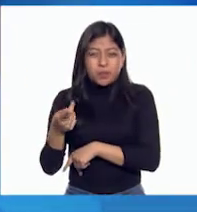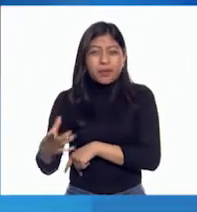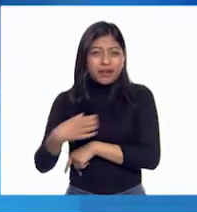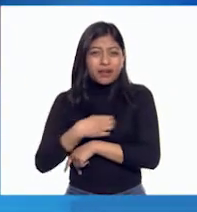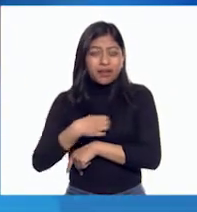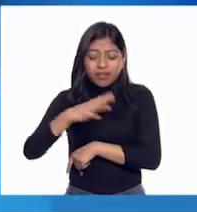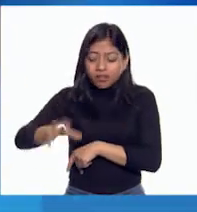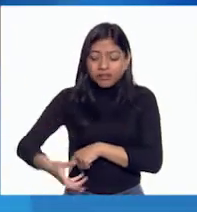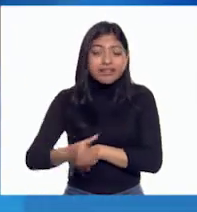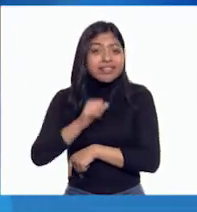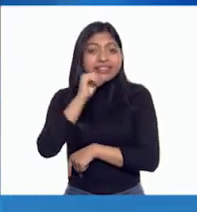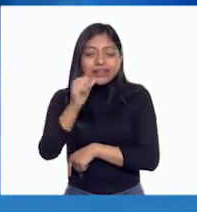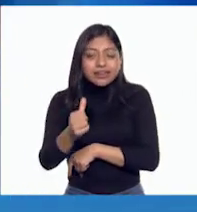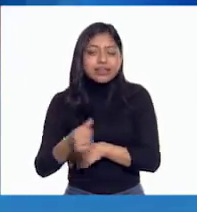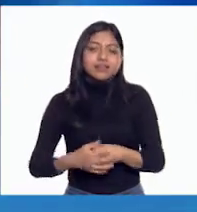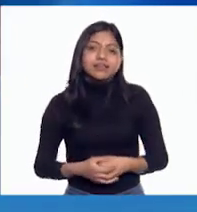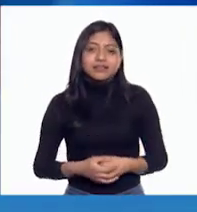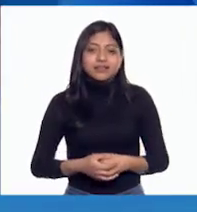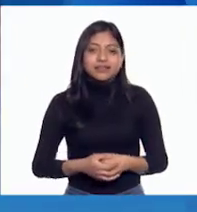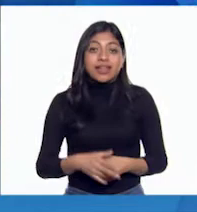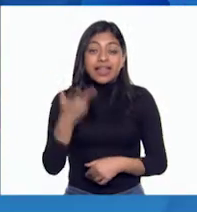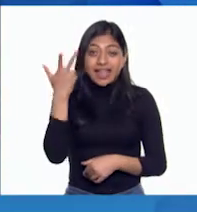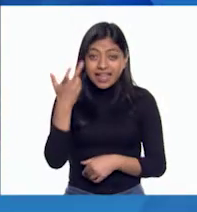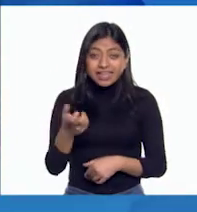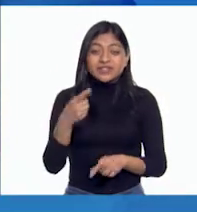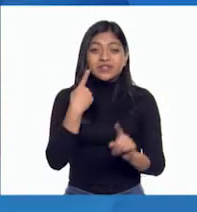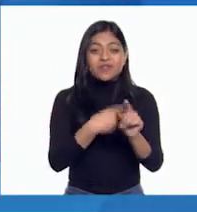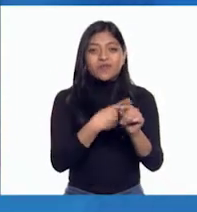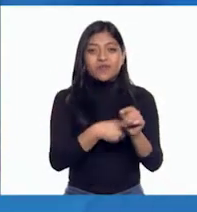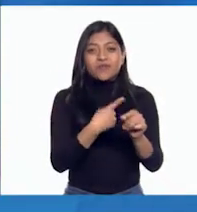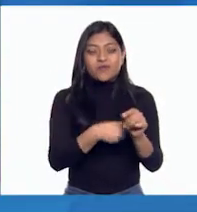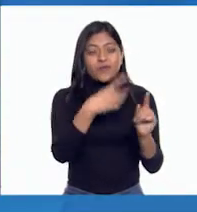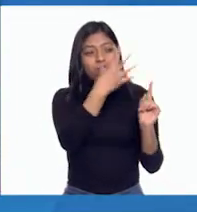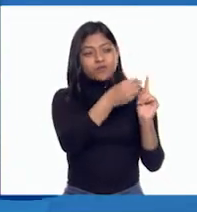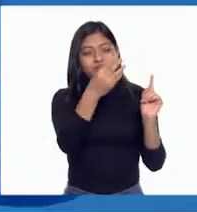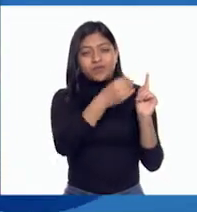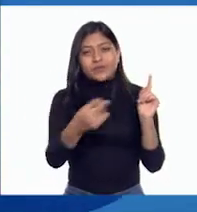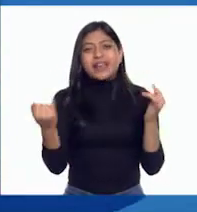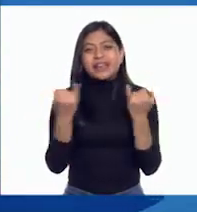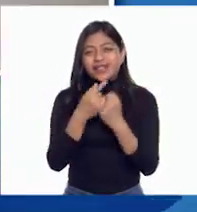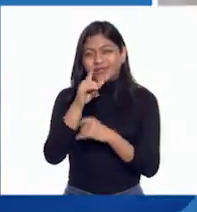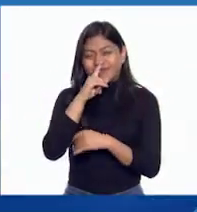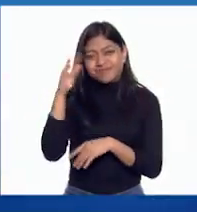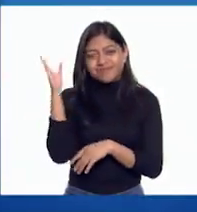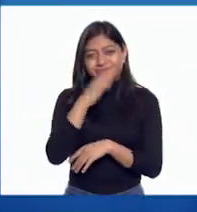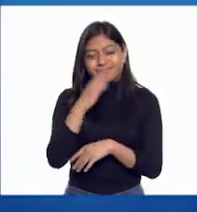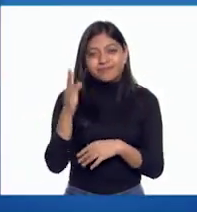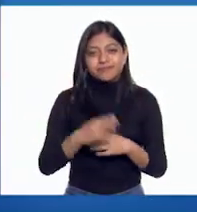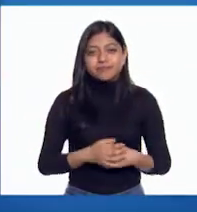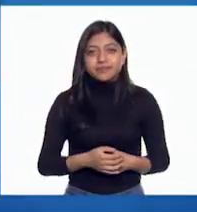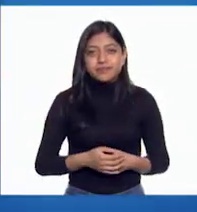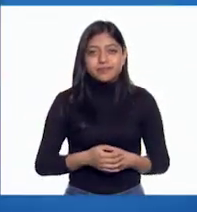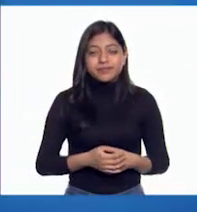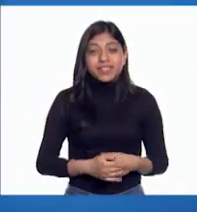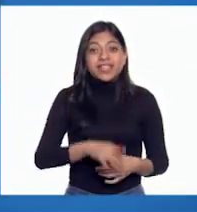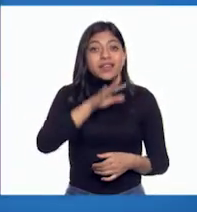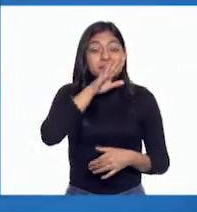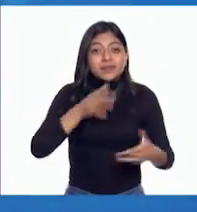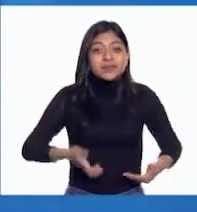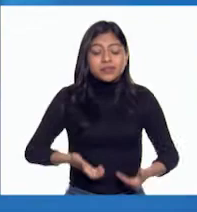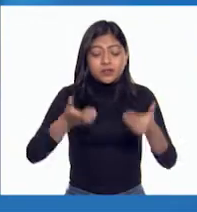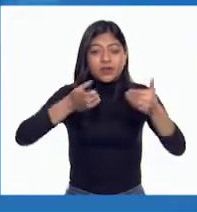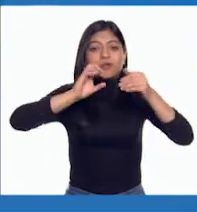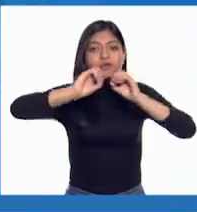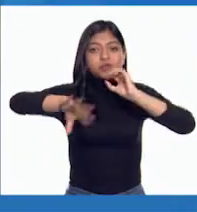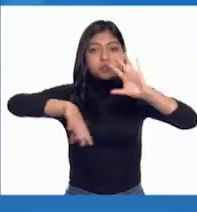mascotas porque provocan enfermedades y causa mal olor. Exceso de basura en las